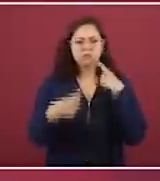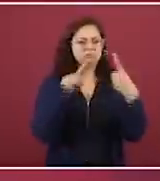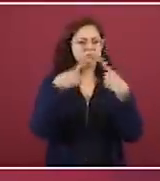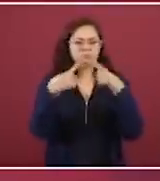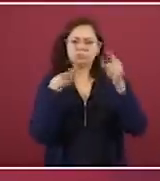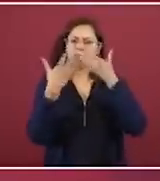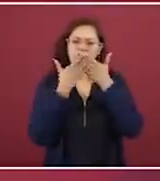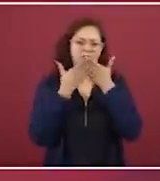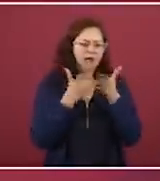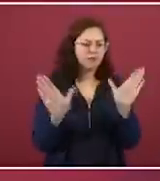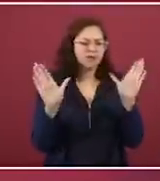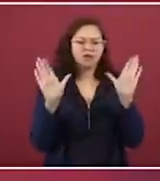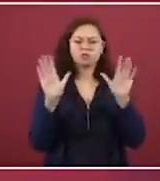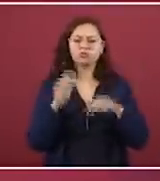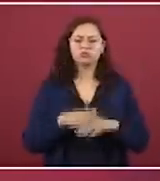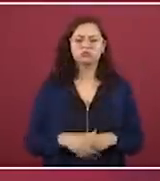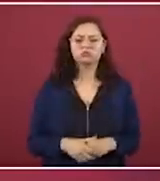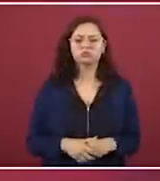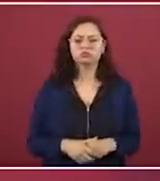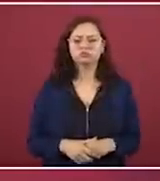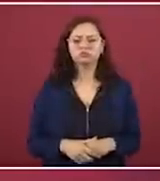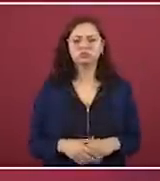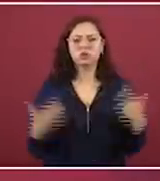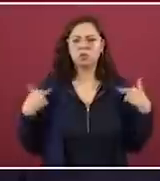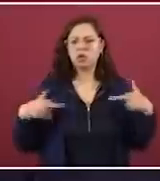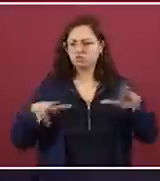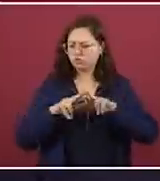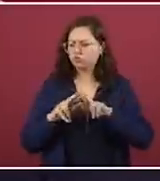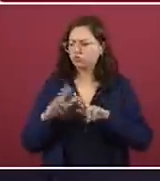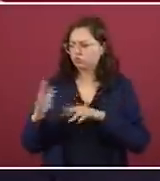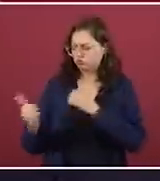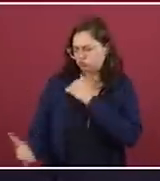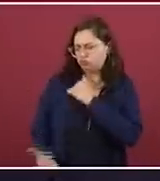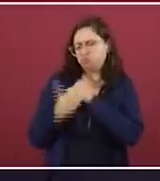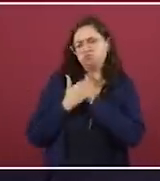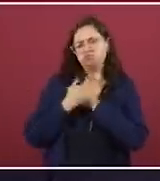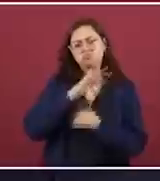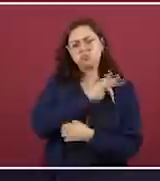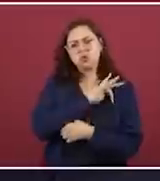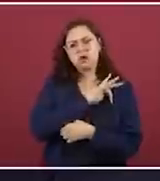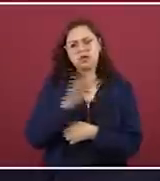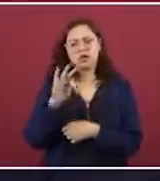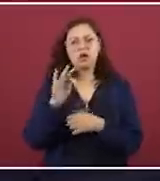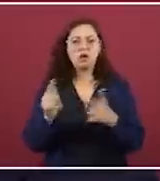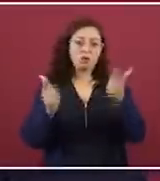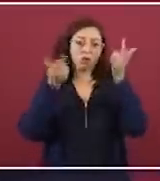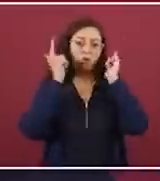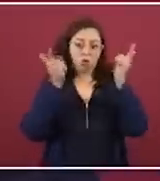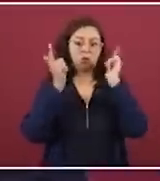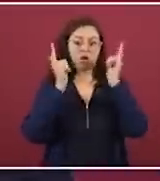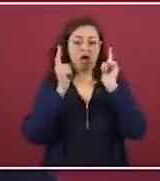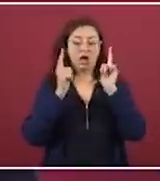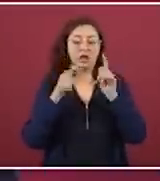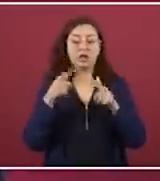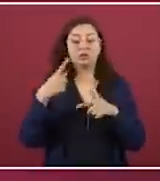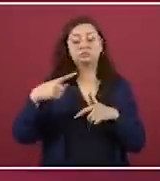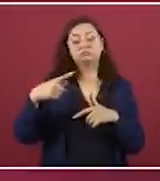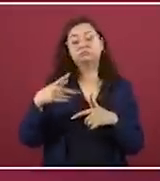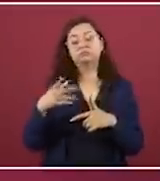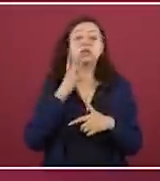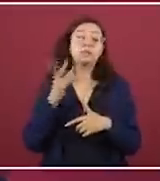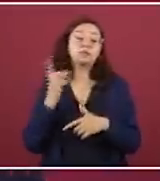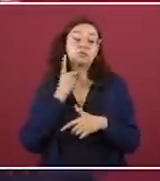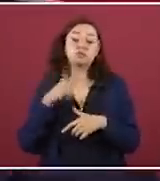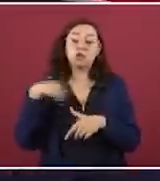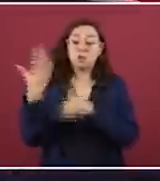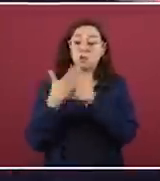con los maestros y yo espero que si se convoca a un extraordinario